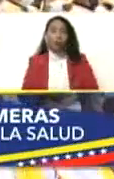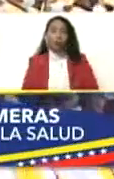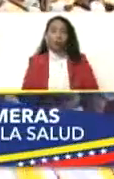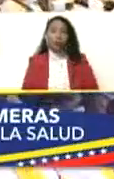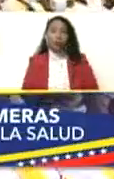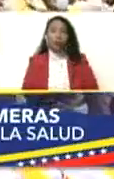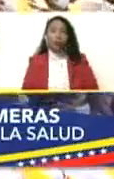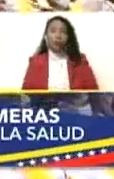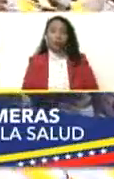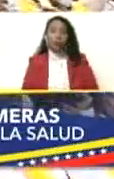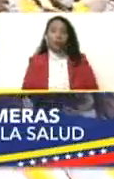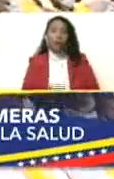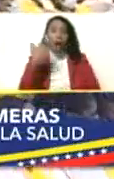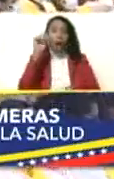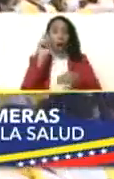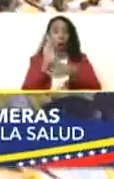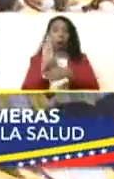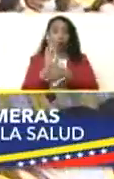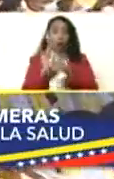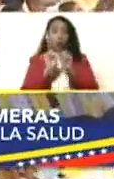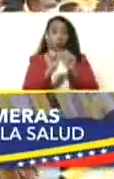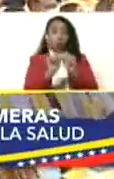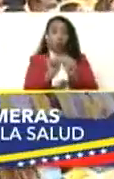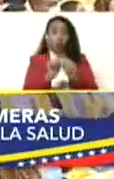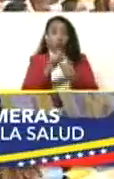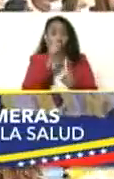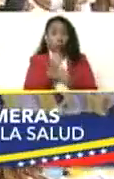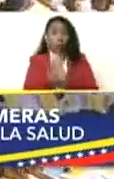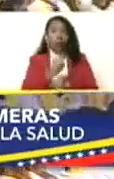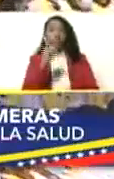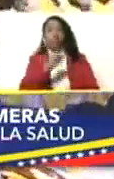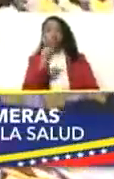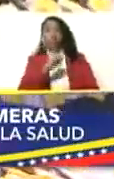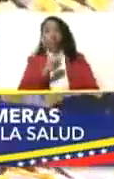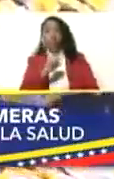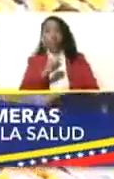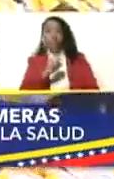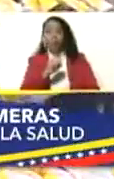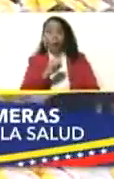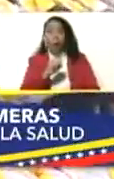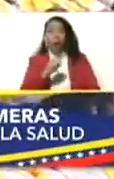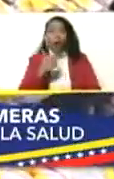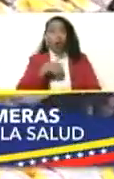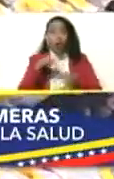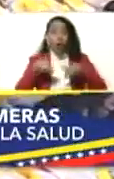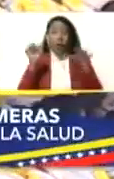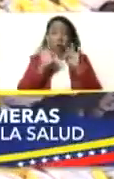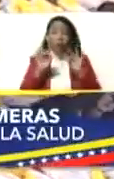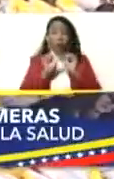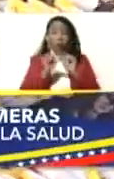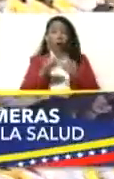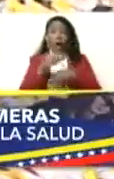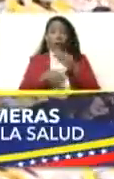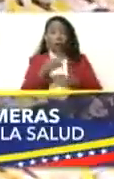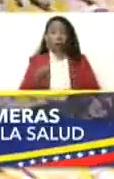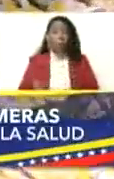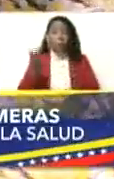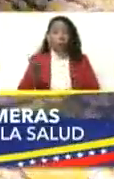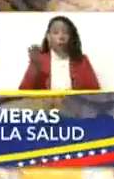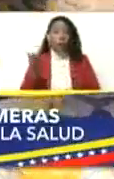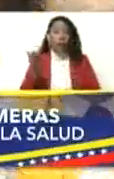¿Que hay que seguir trabajando? Evidentemente, claro que sí. Y en este sentido instamos a que se continúe dando la importancia a